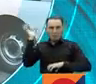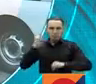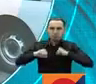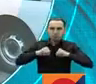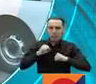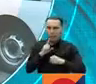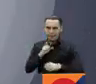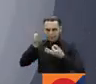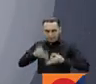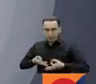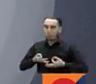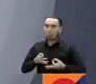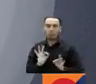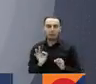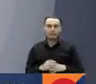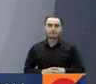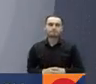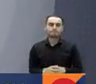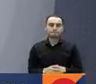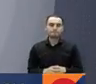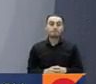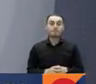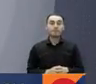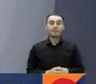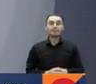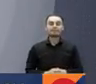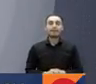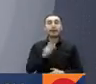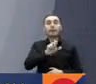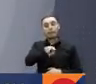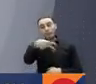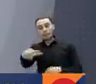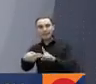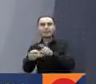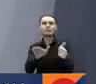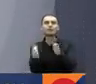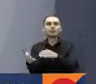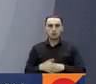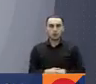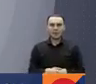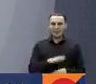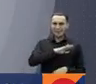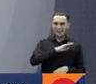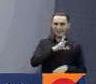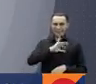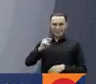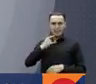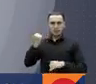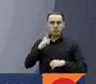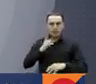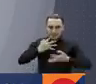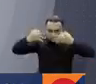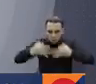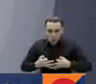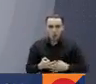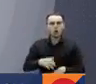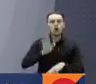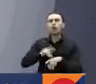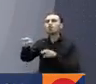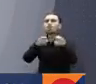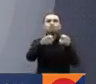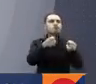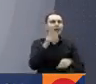emergencia. Tras la muerte del peatón en el carril del Sistema Mío, el alcalde de Cali aseguró que el servicio que prestan las